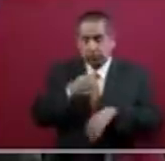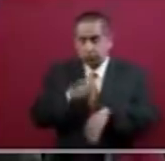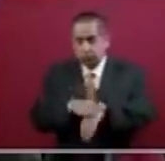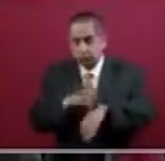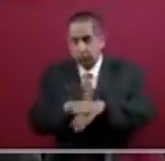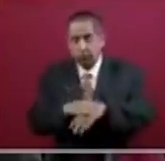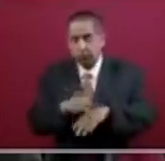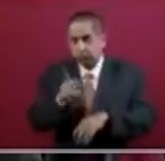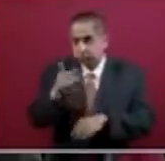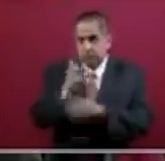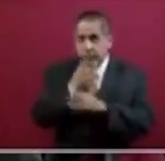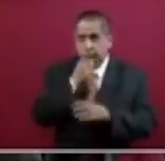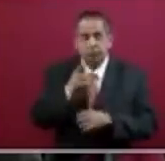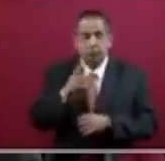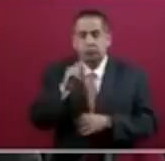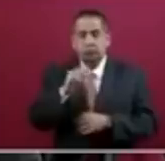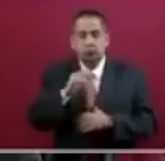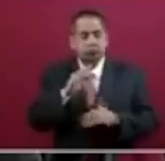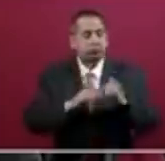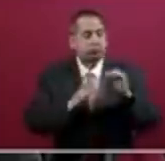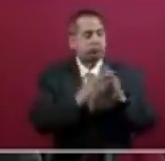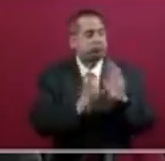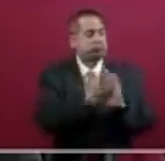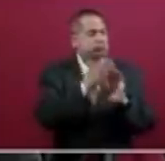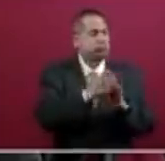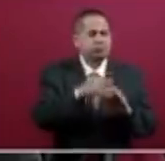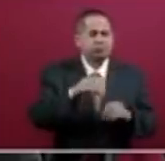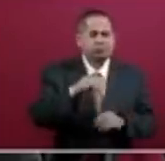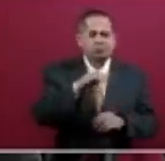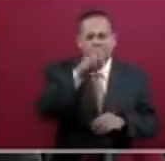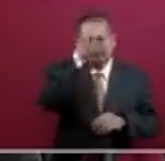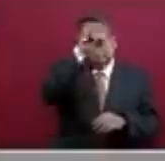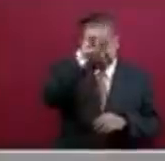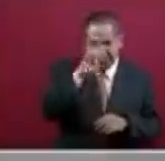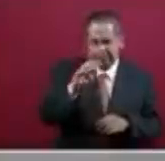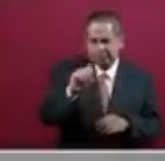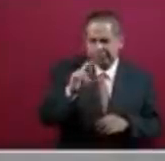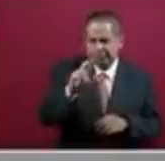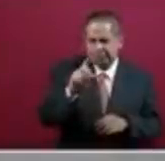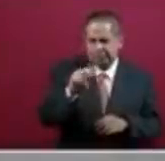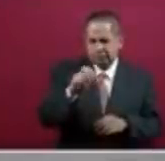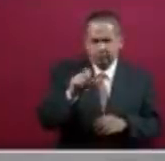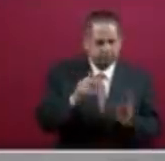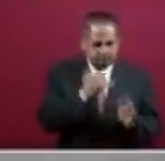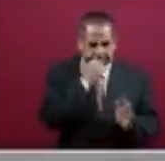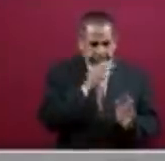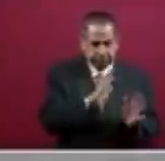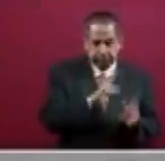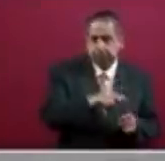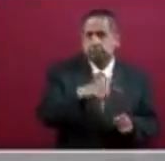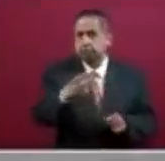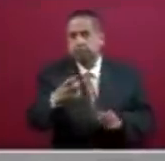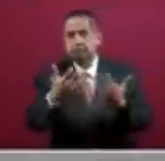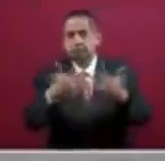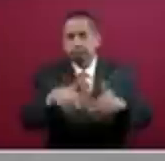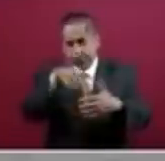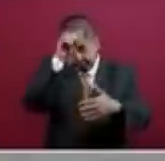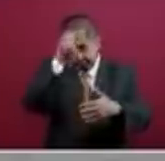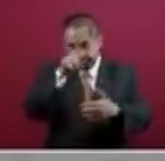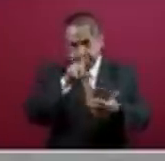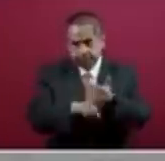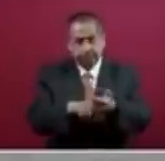se va a construir la mina de Los Cardones, preguntarle pues si ya hablaron también con las empresas mineras que